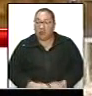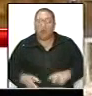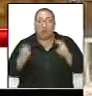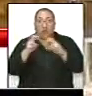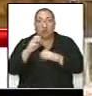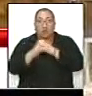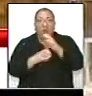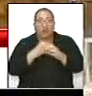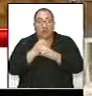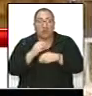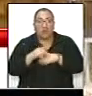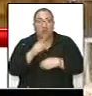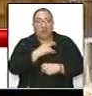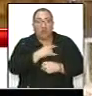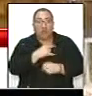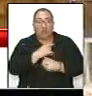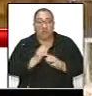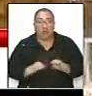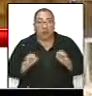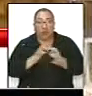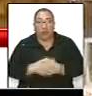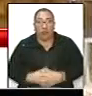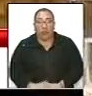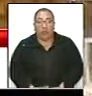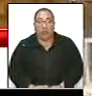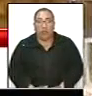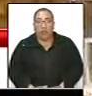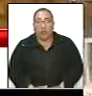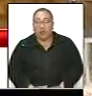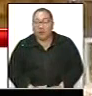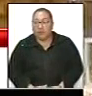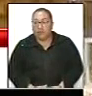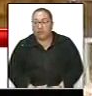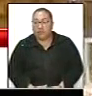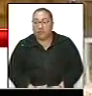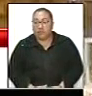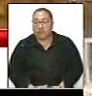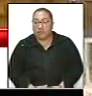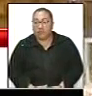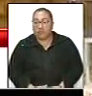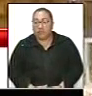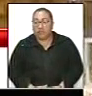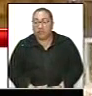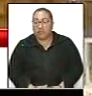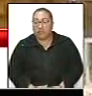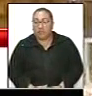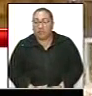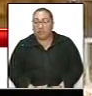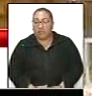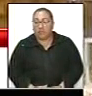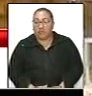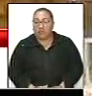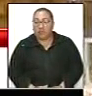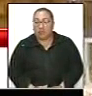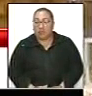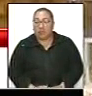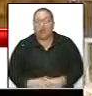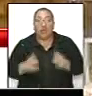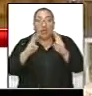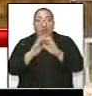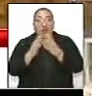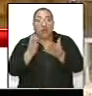la revista de la universidad necesariamente o algún boletín de prensa. Son revistas internacionales a las